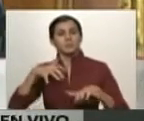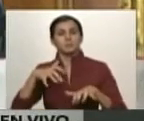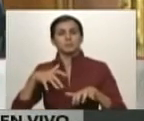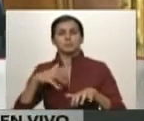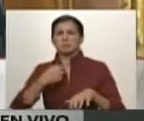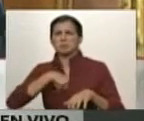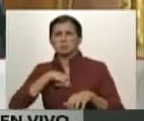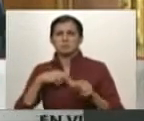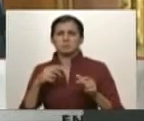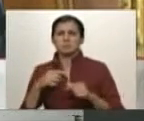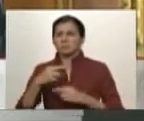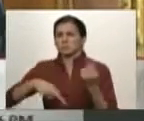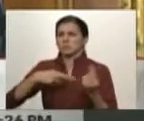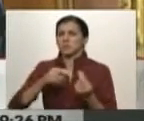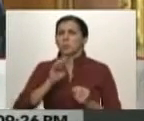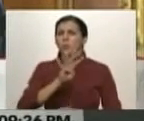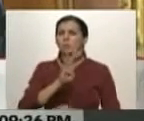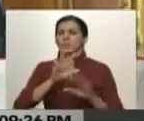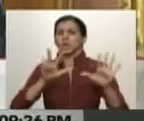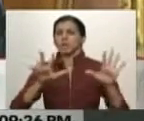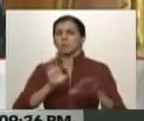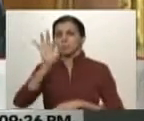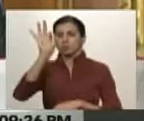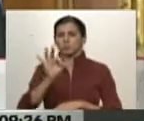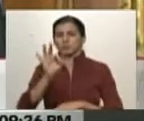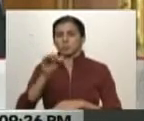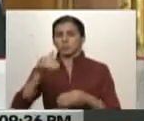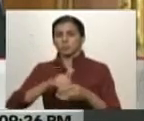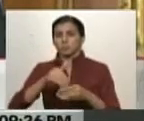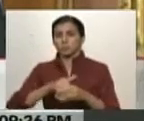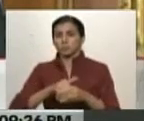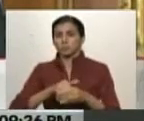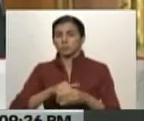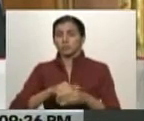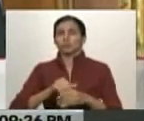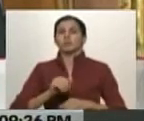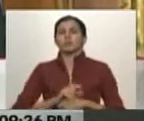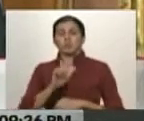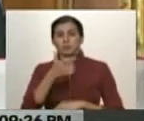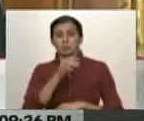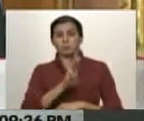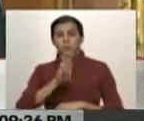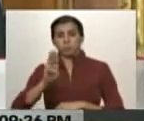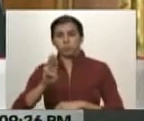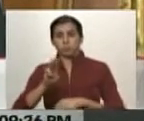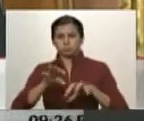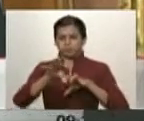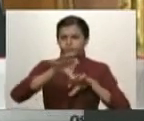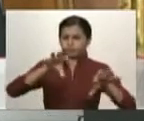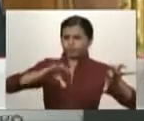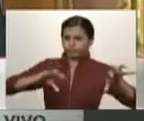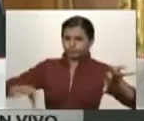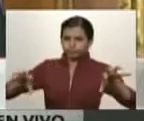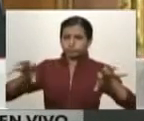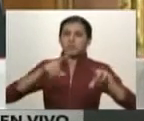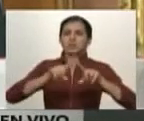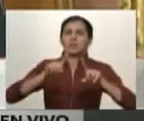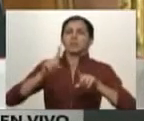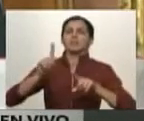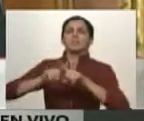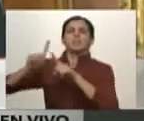sacamos 48 por ciento de los votos el bloque patriótico de gran paul iba dividido en distintas candidaturas